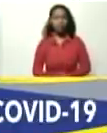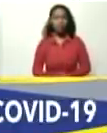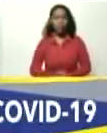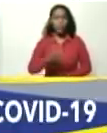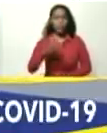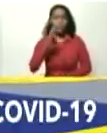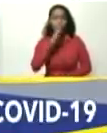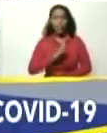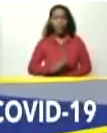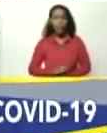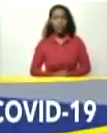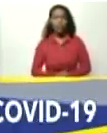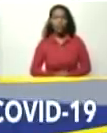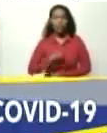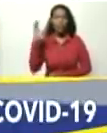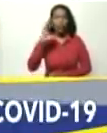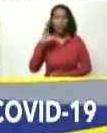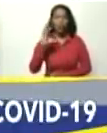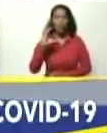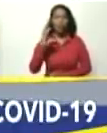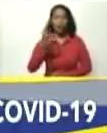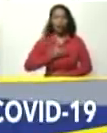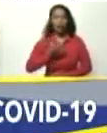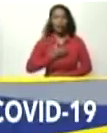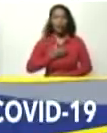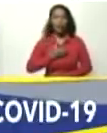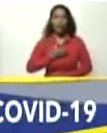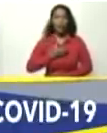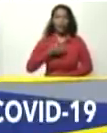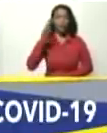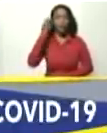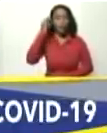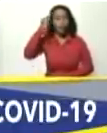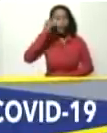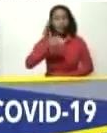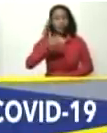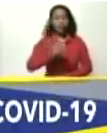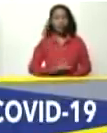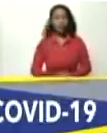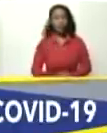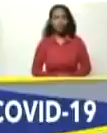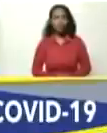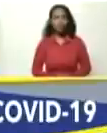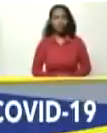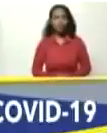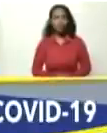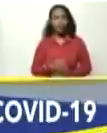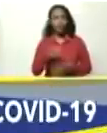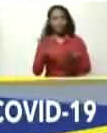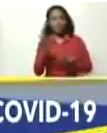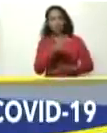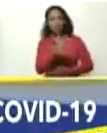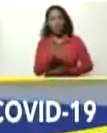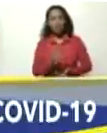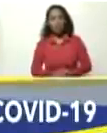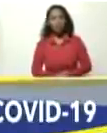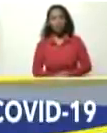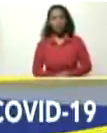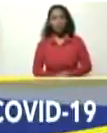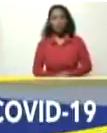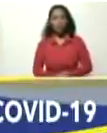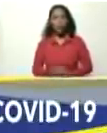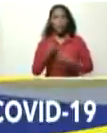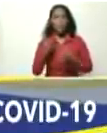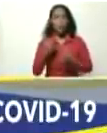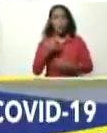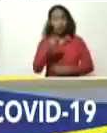Barinesa. De Caracas, alcaldesa Carmen Teresa, ¿qué te parece? Para que te